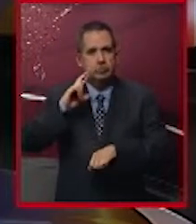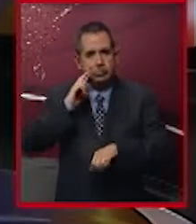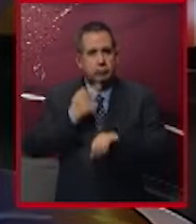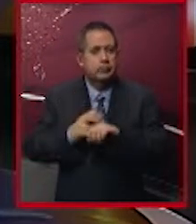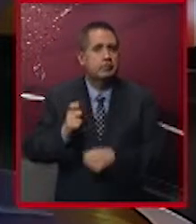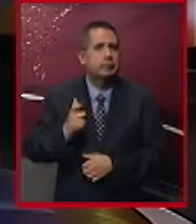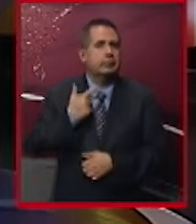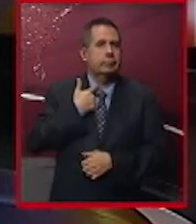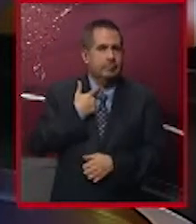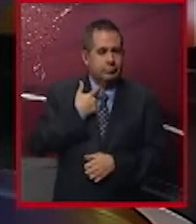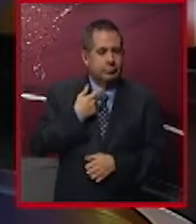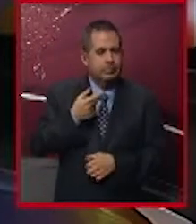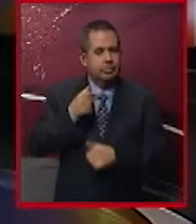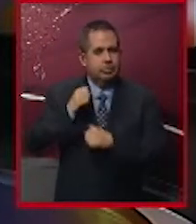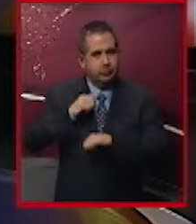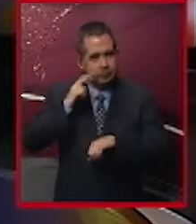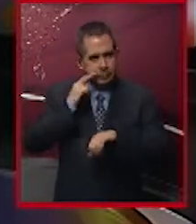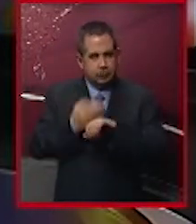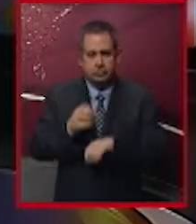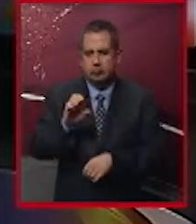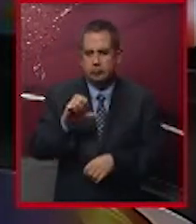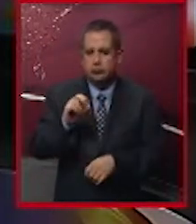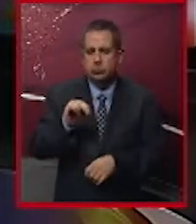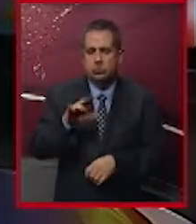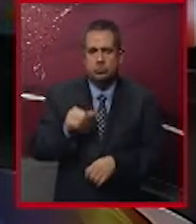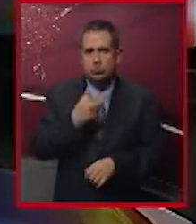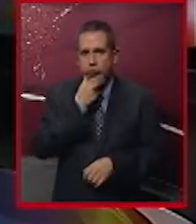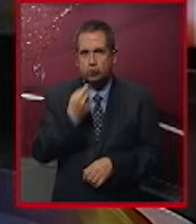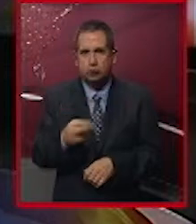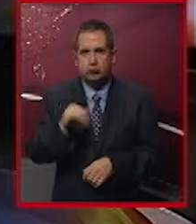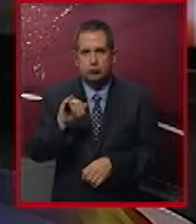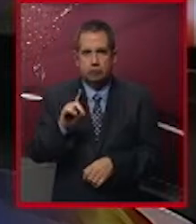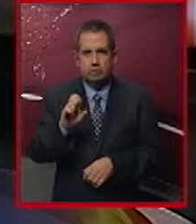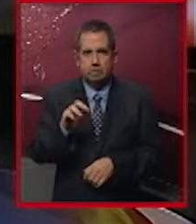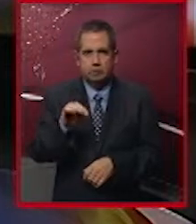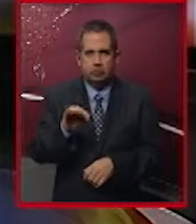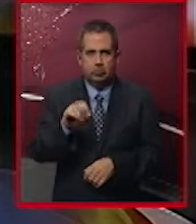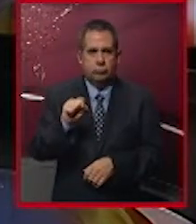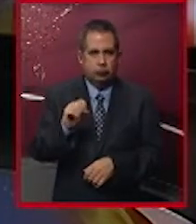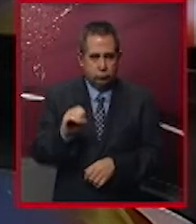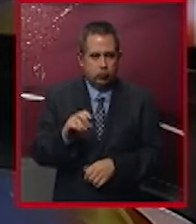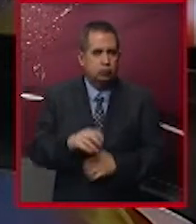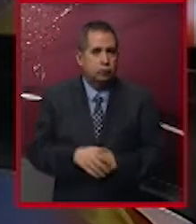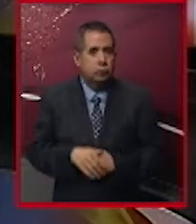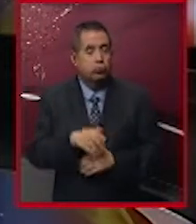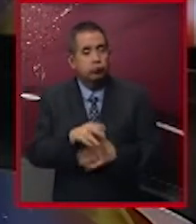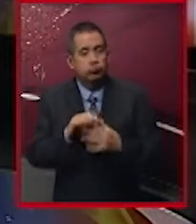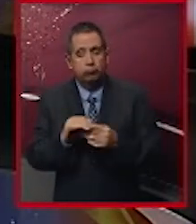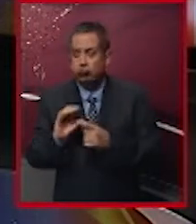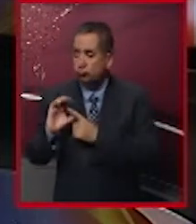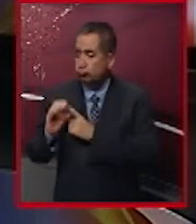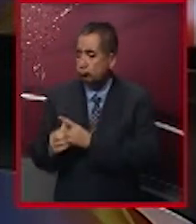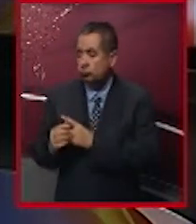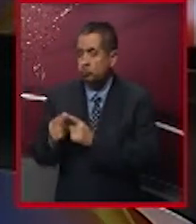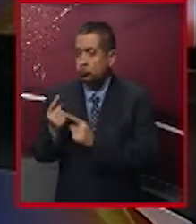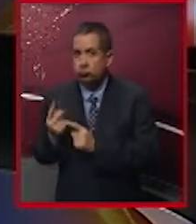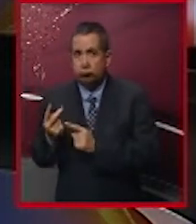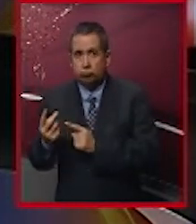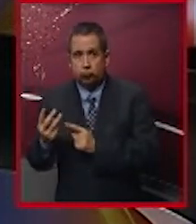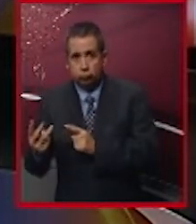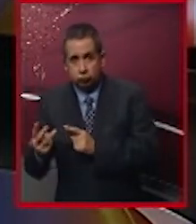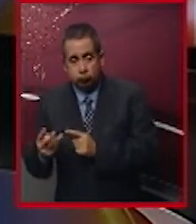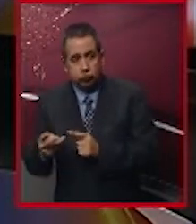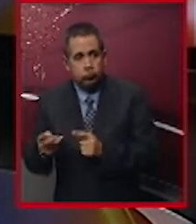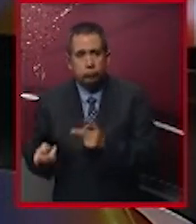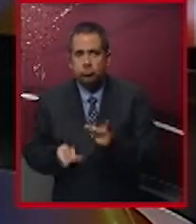Comisión de Economía, Ildefonso Guajardo Villarreal, quien ante las Comisiones Unidas de Economía, Comercio y Competitividad, Economía Social y Fomento